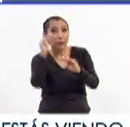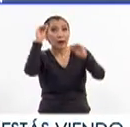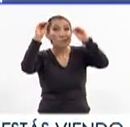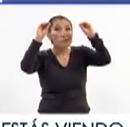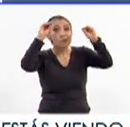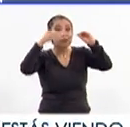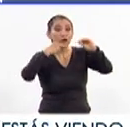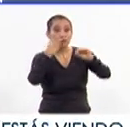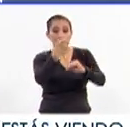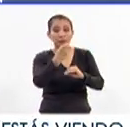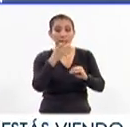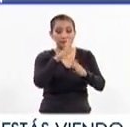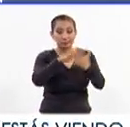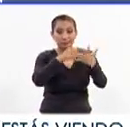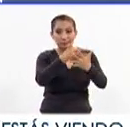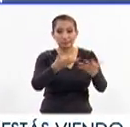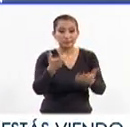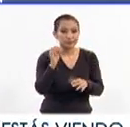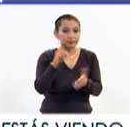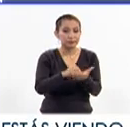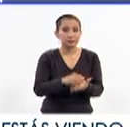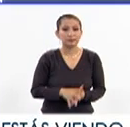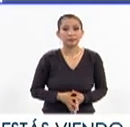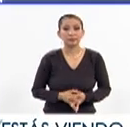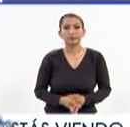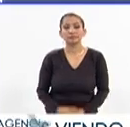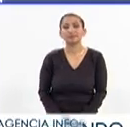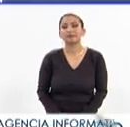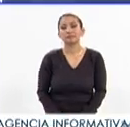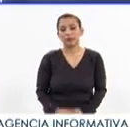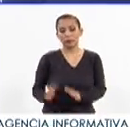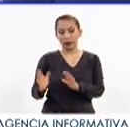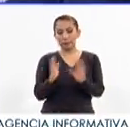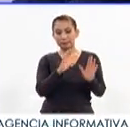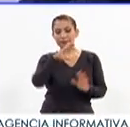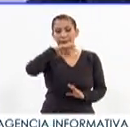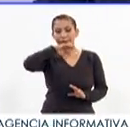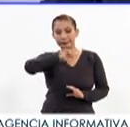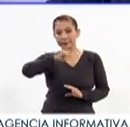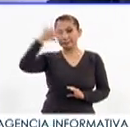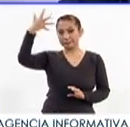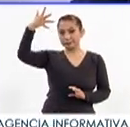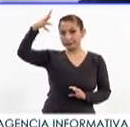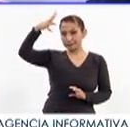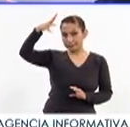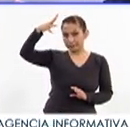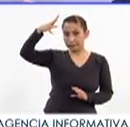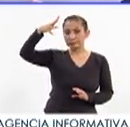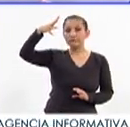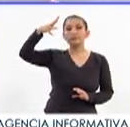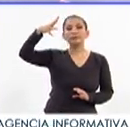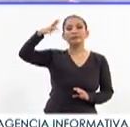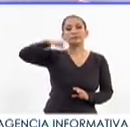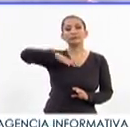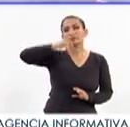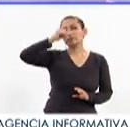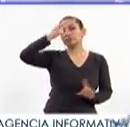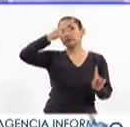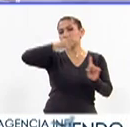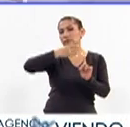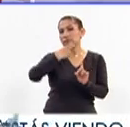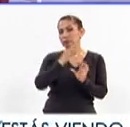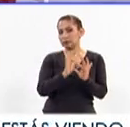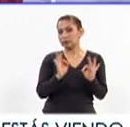hacer uso de este tipo de paneles solares e instalarlos, por supuesto. En la parte de calentamiento solar, está uno de sus